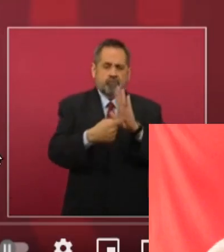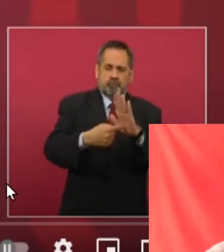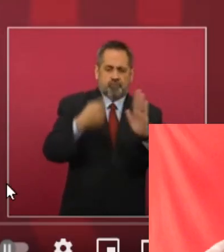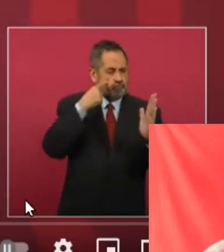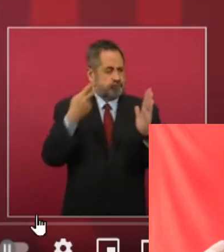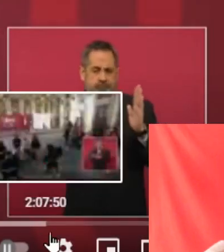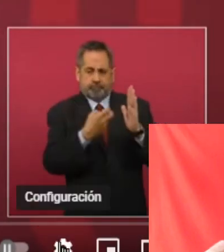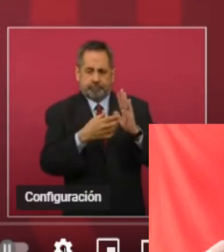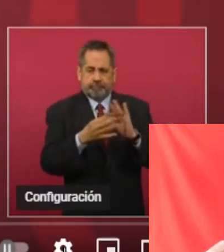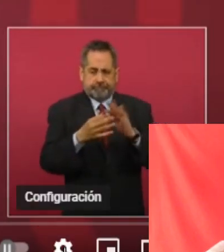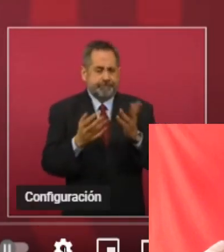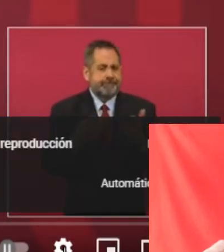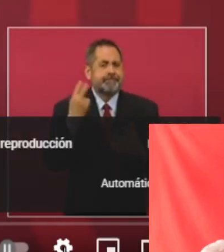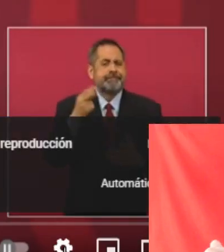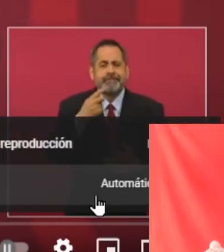poder